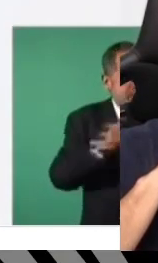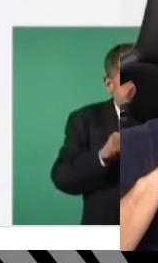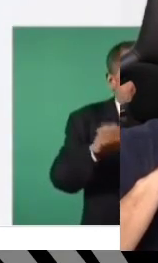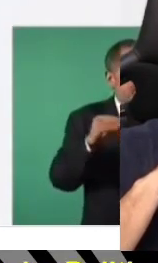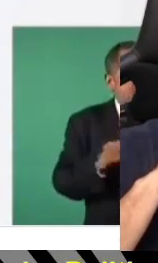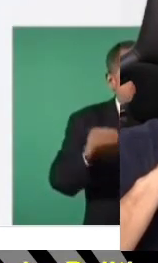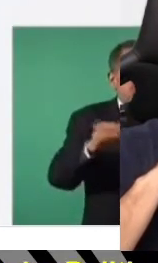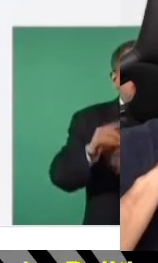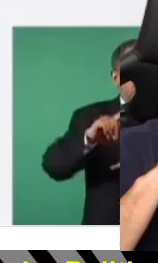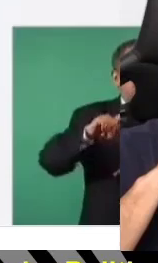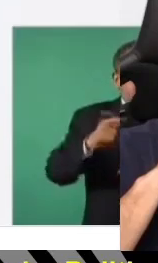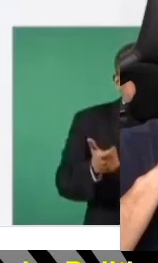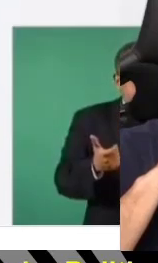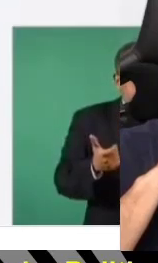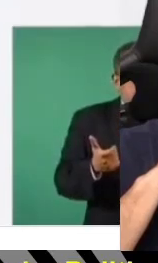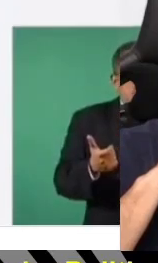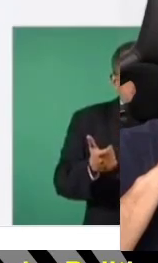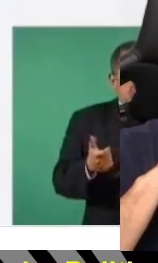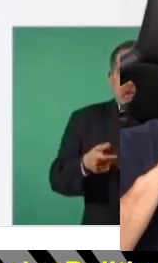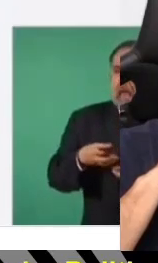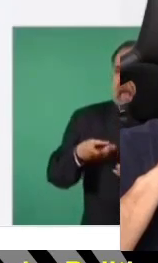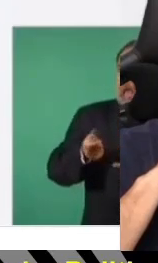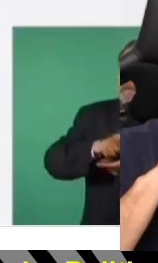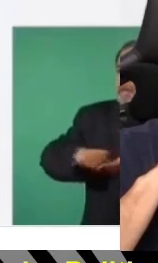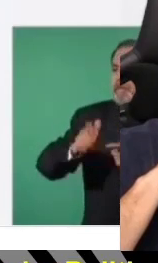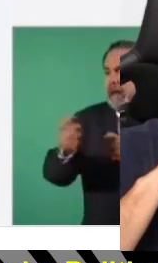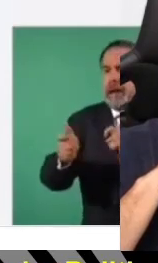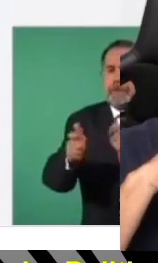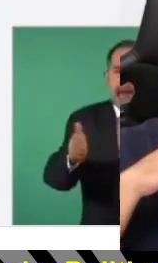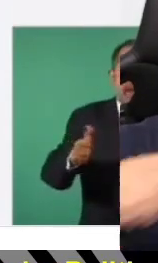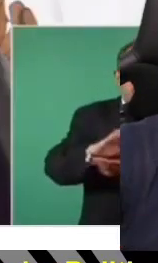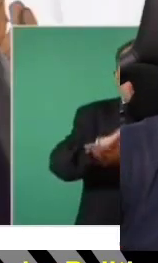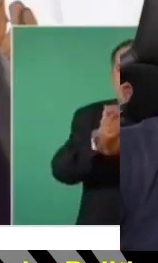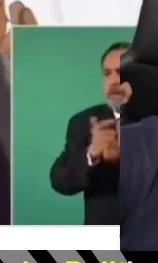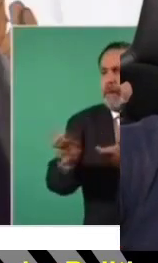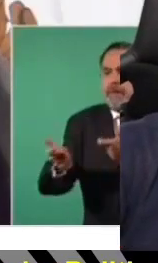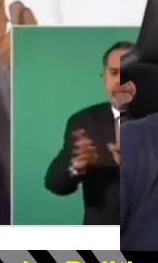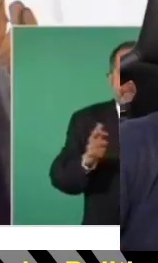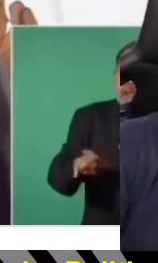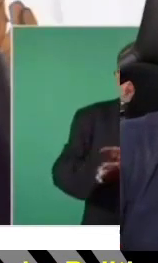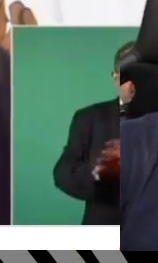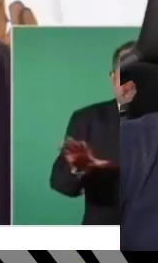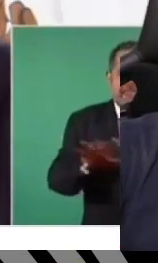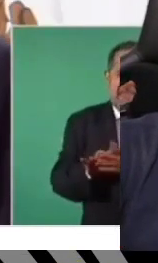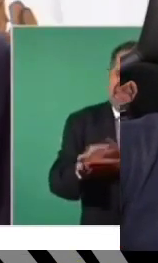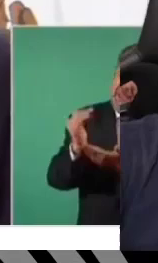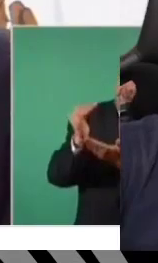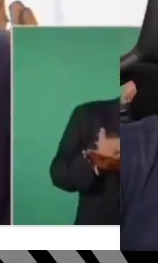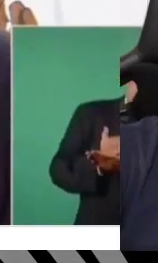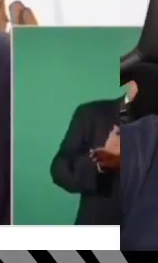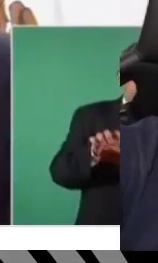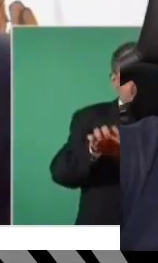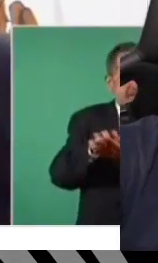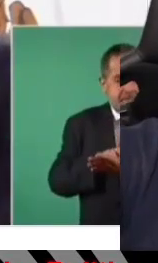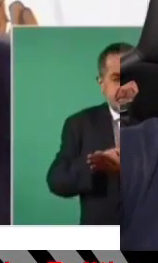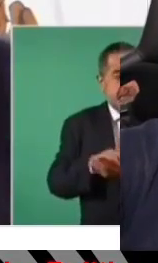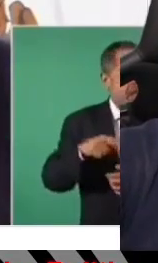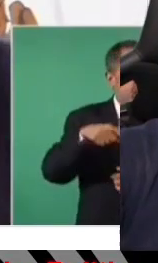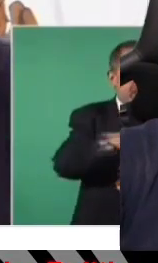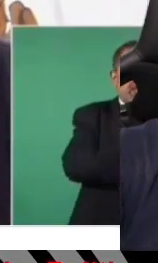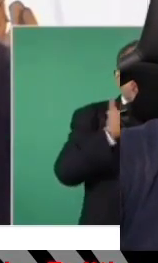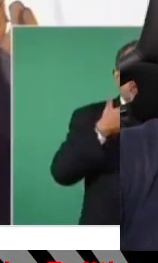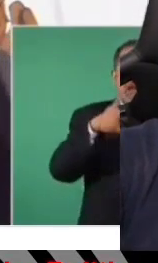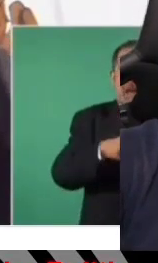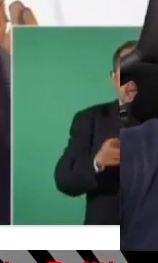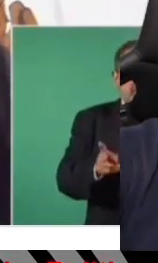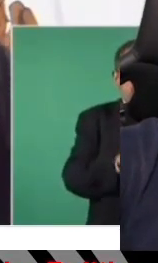1.400.000 millones de pesos en compras y contratos, reduciendo al mínimo el robo de combustible,